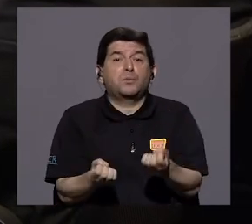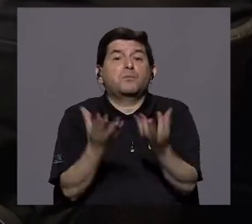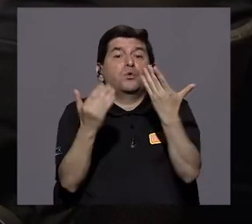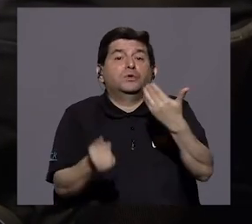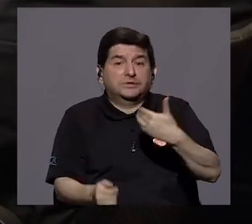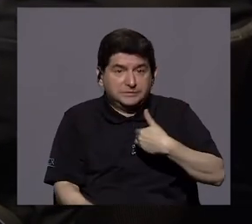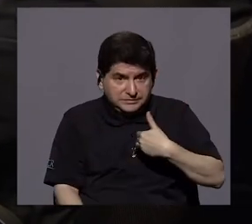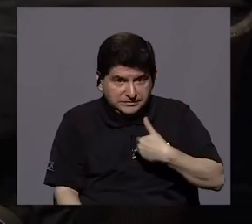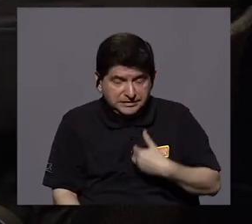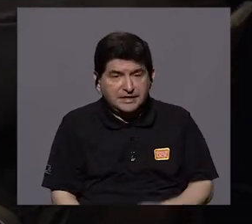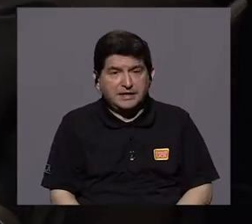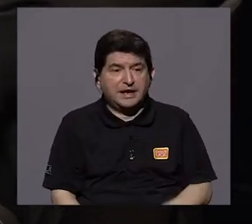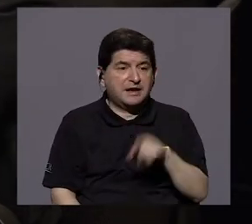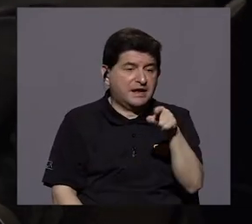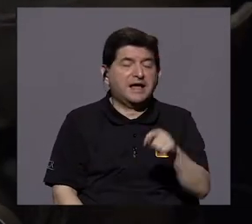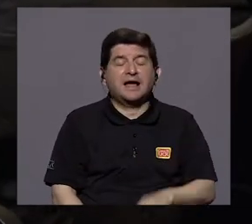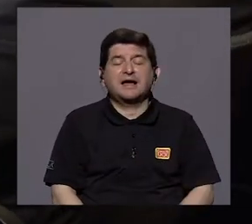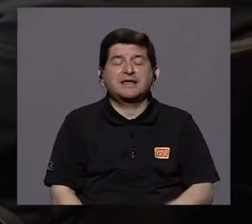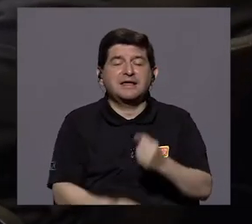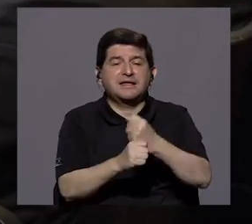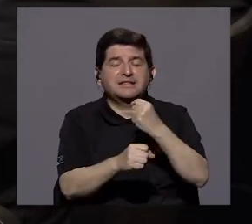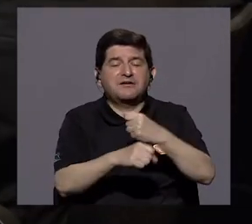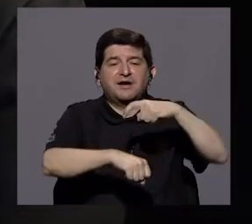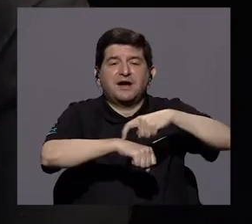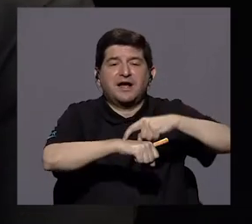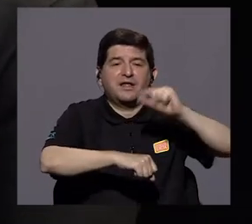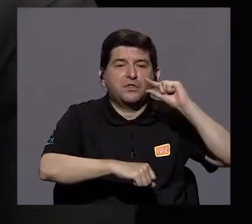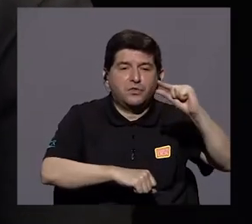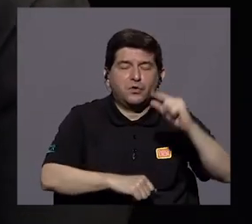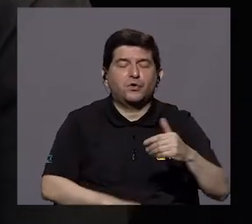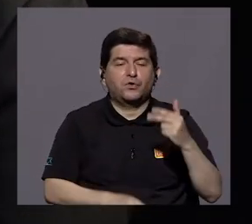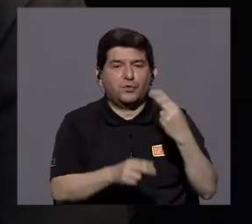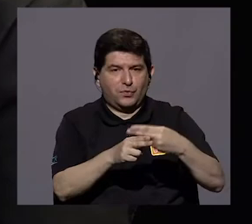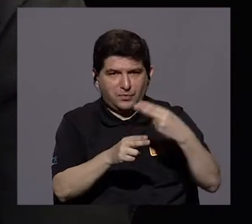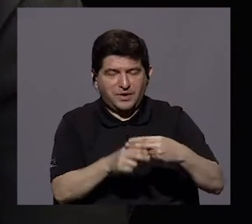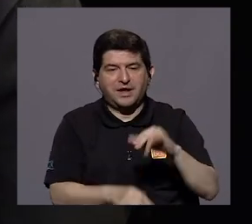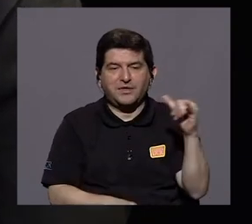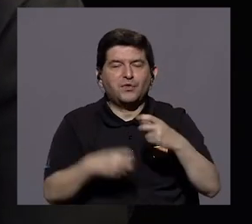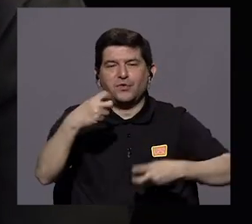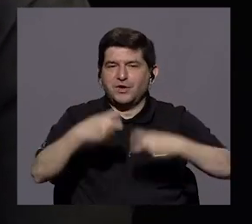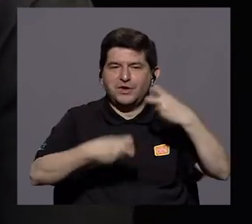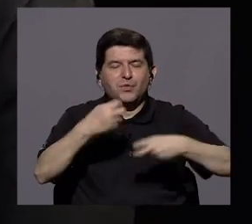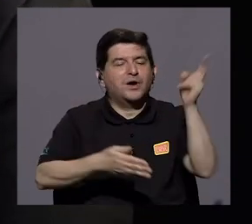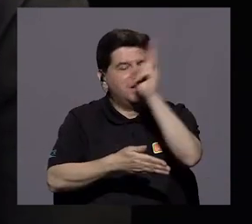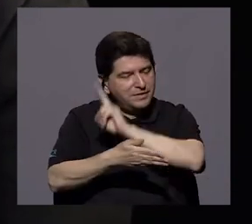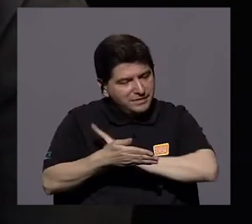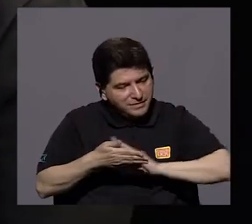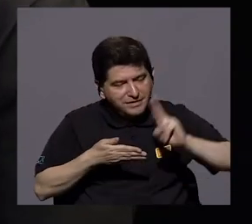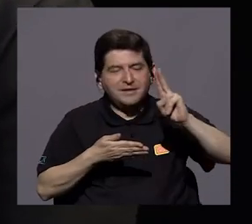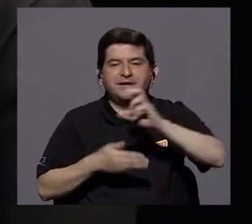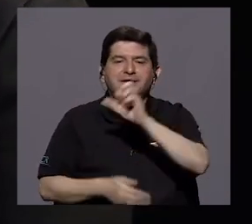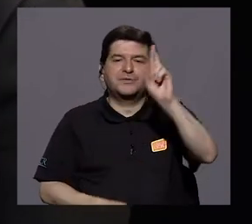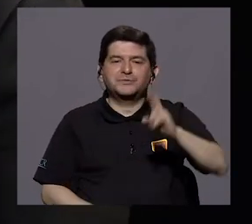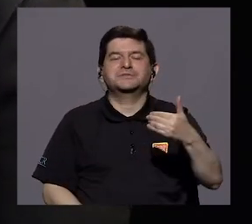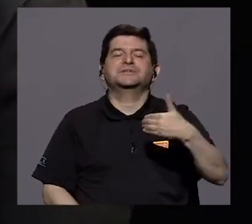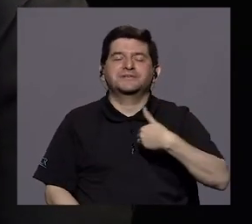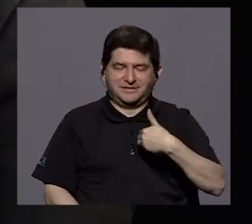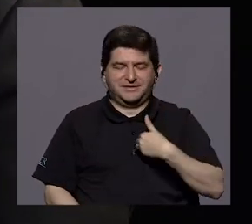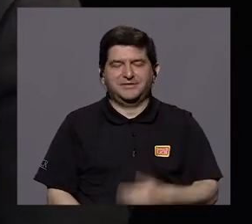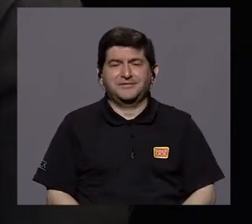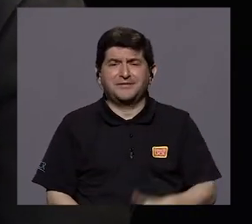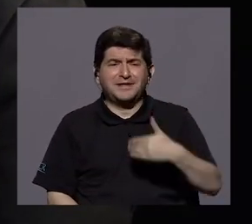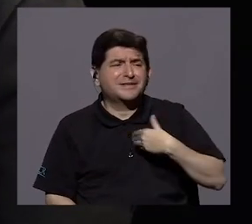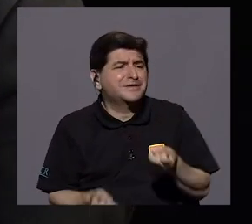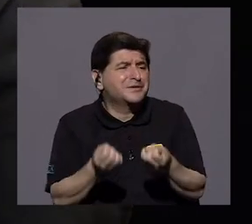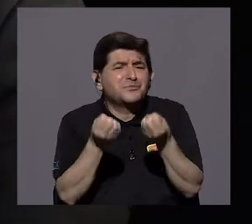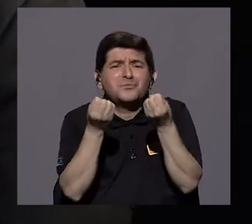de plazas vacantes ocupadas por interinos, ¿verdad? Tenemos el mismo vicio que tiene esta Universidad de Costa Rica de